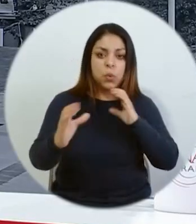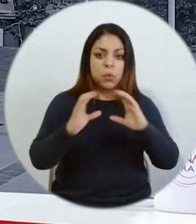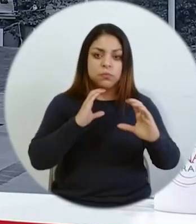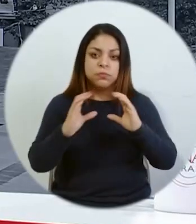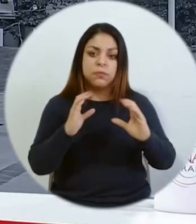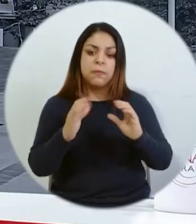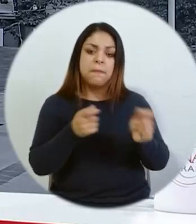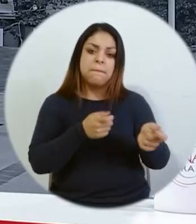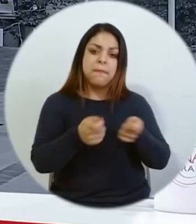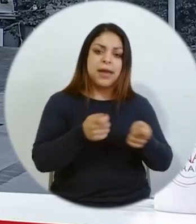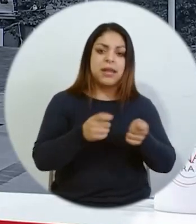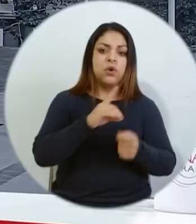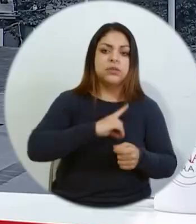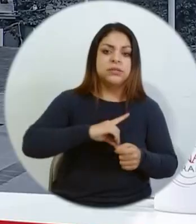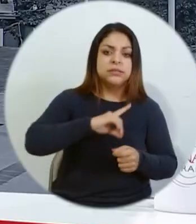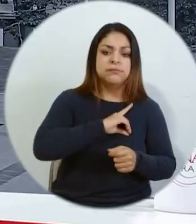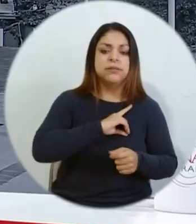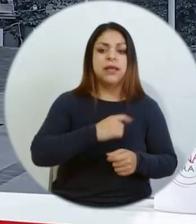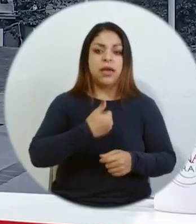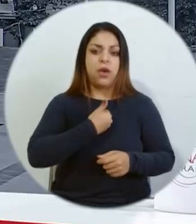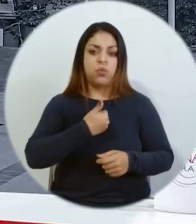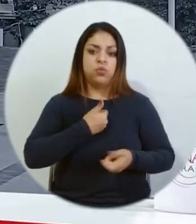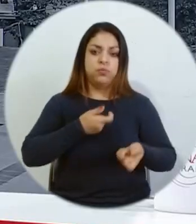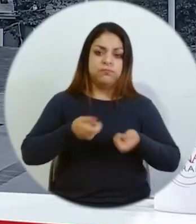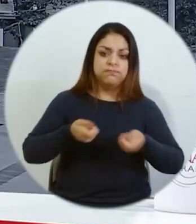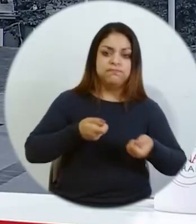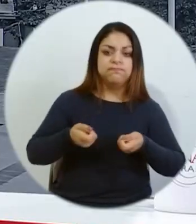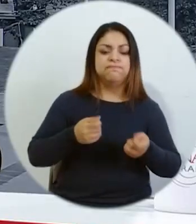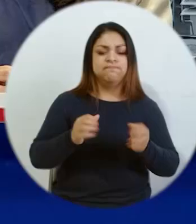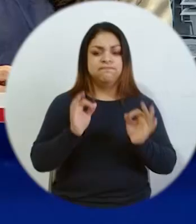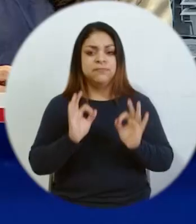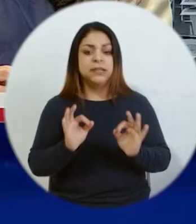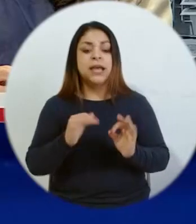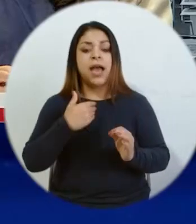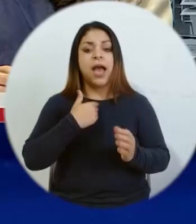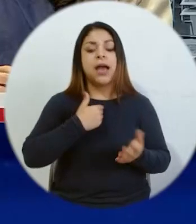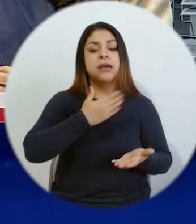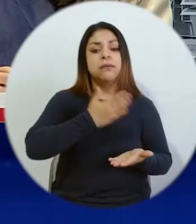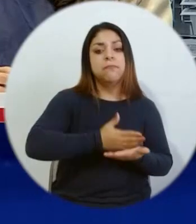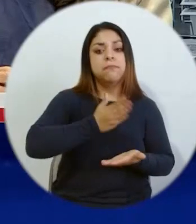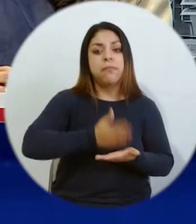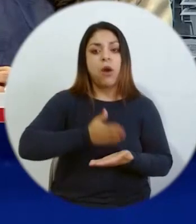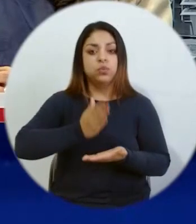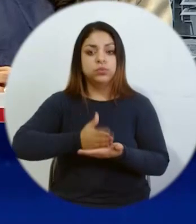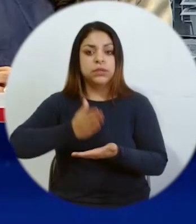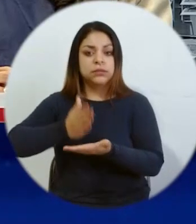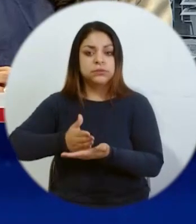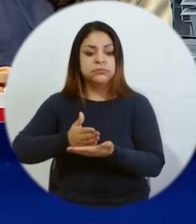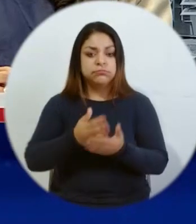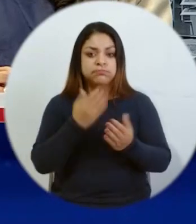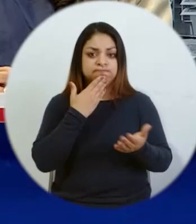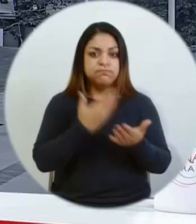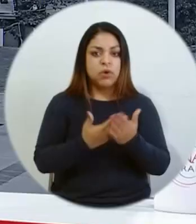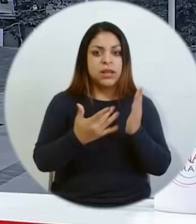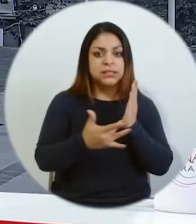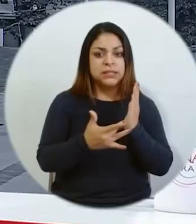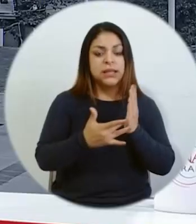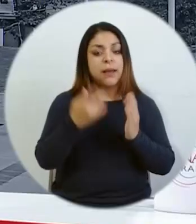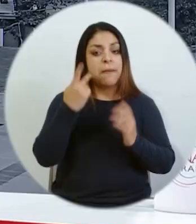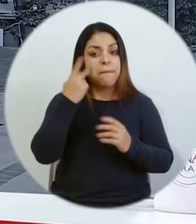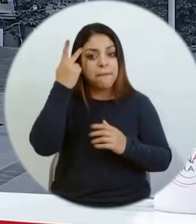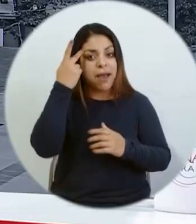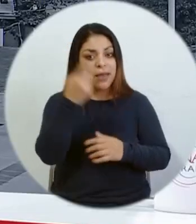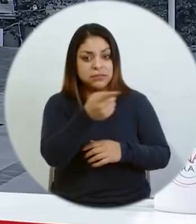límites, para el manejo de la disciplina, para la autorregulación, ¿verdad? Y que dan pautas y técnicas específicas a padres y